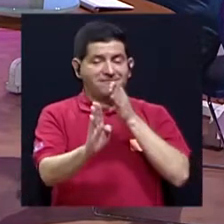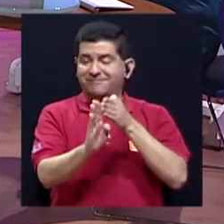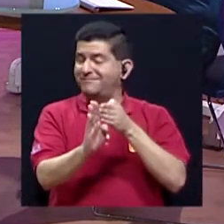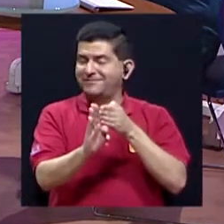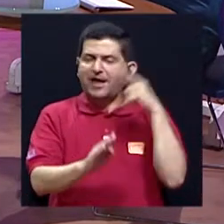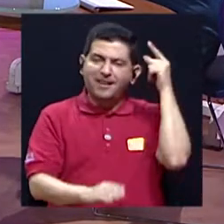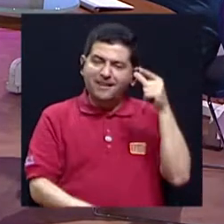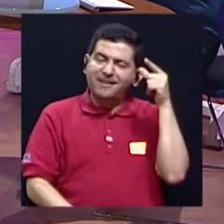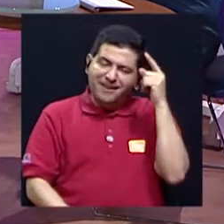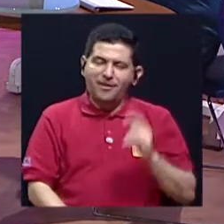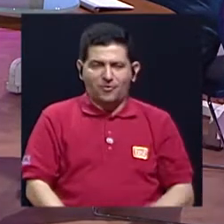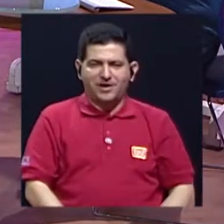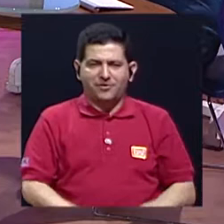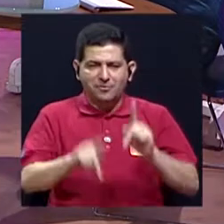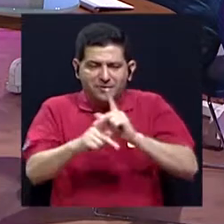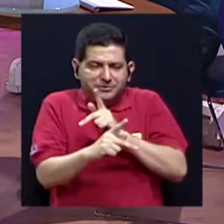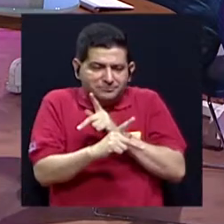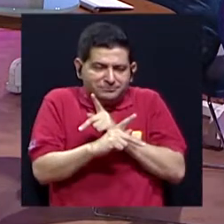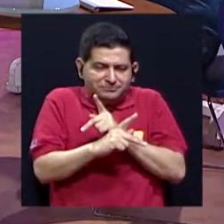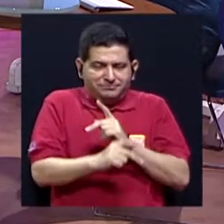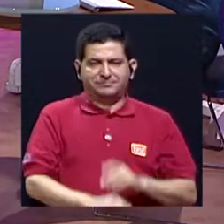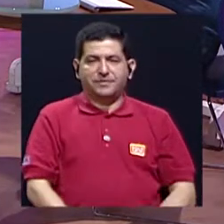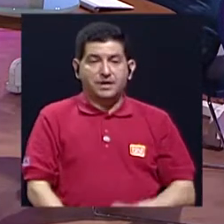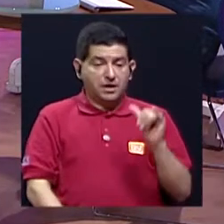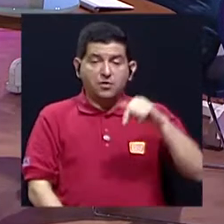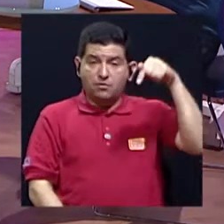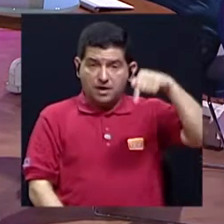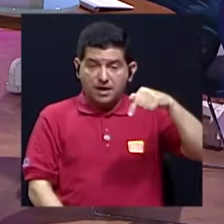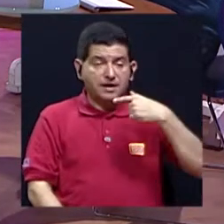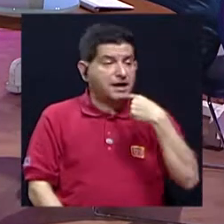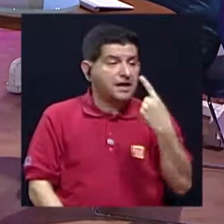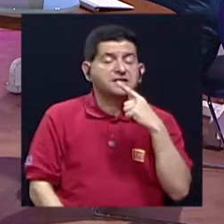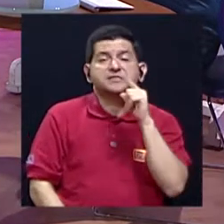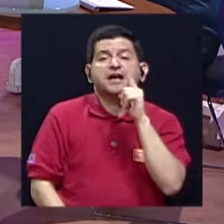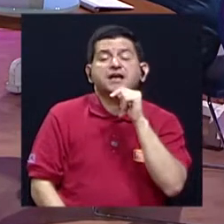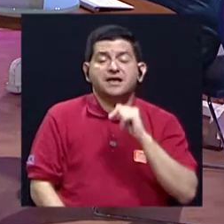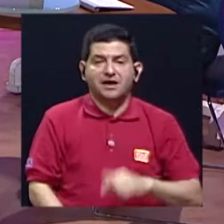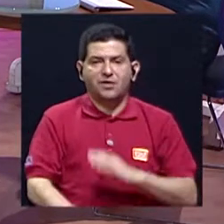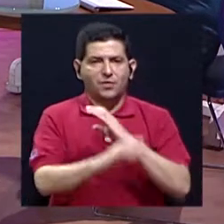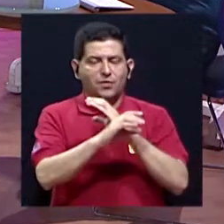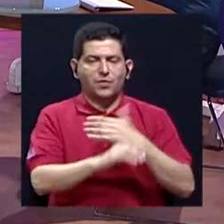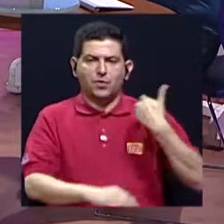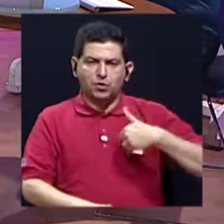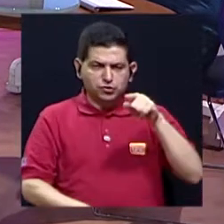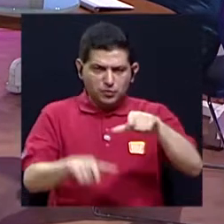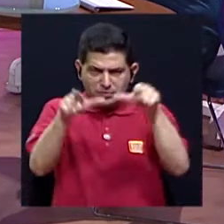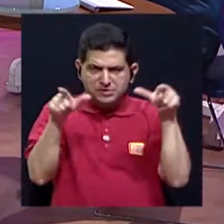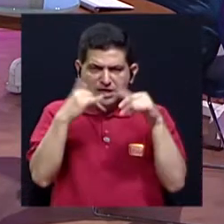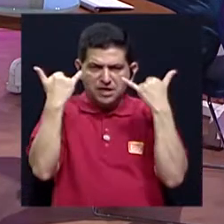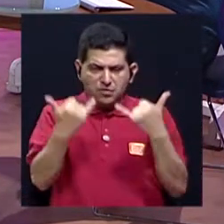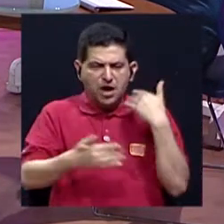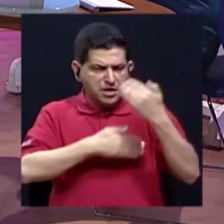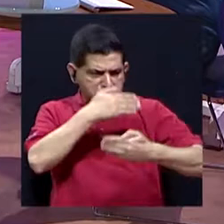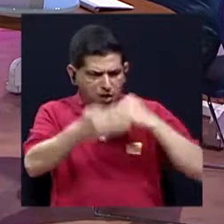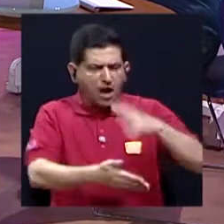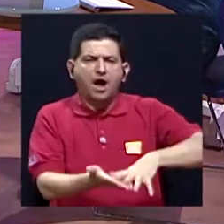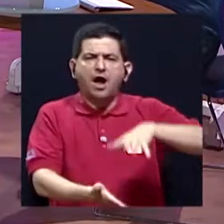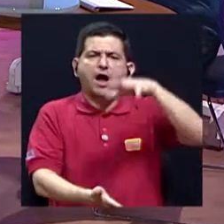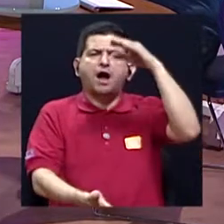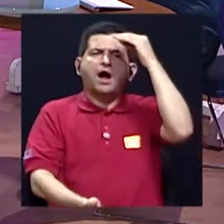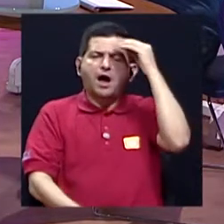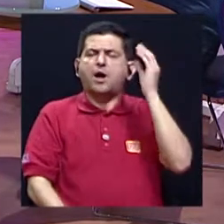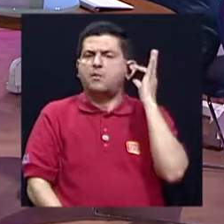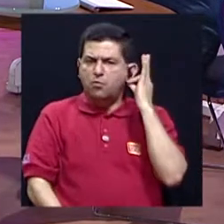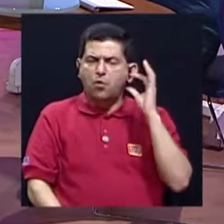¿verdad? Obviamente se cuidan, y también se cuidan a quien se lo dicen, porque ya los caballeros que están ahí ya con el tiempo van aprendiendo a